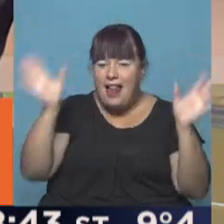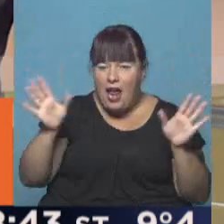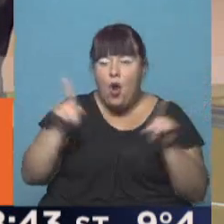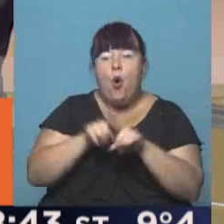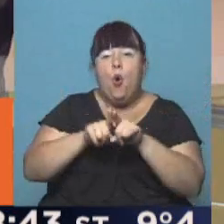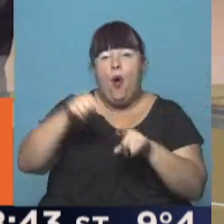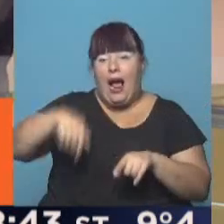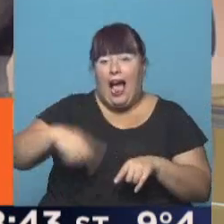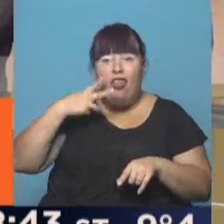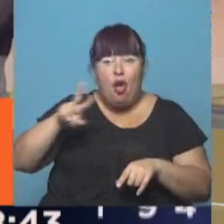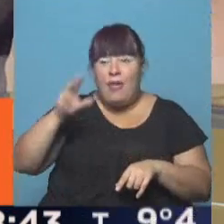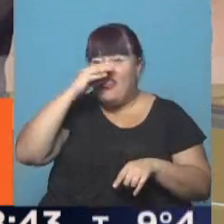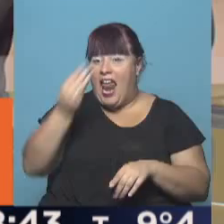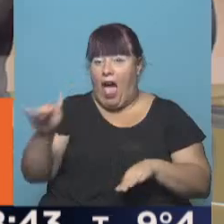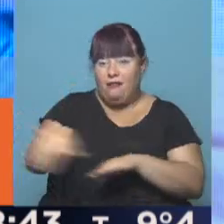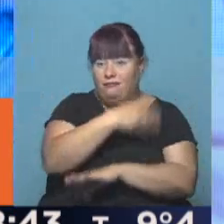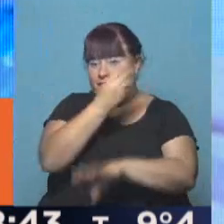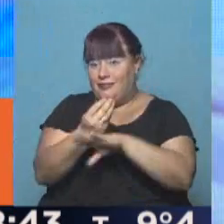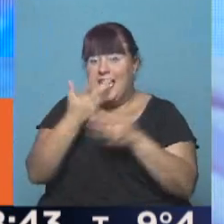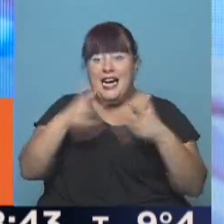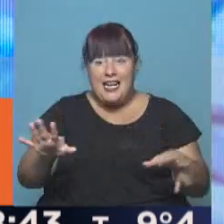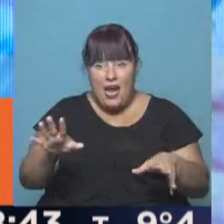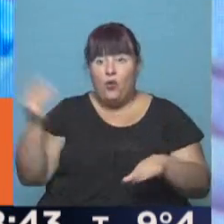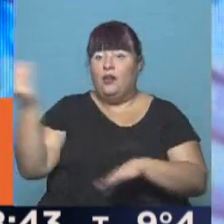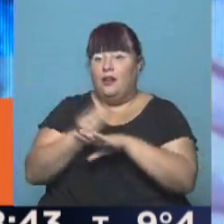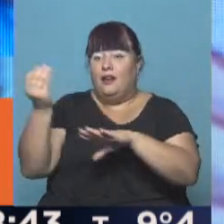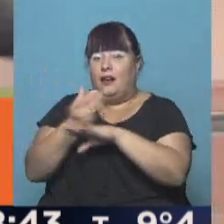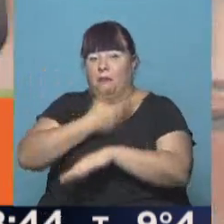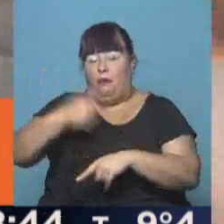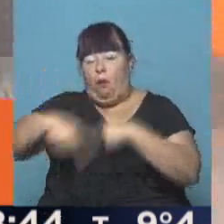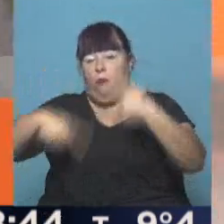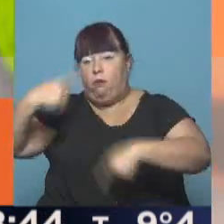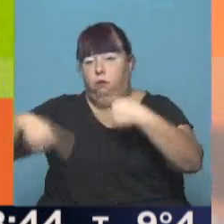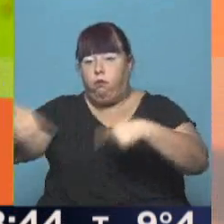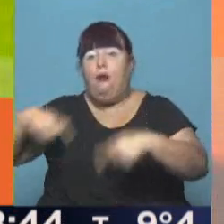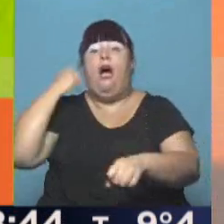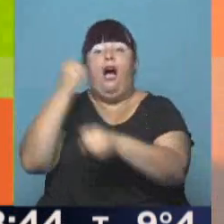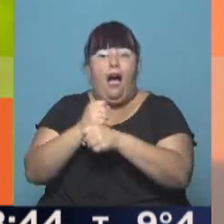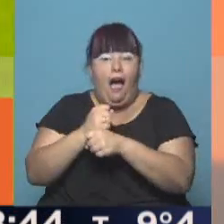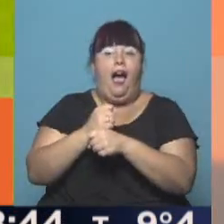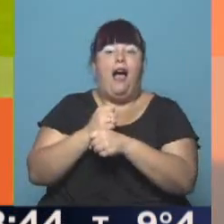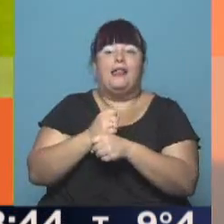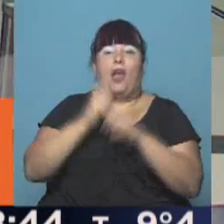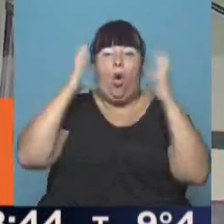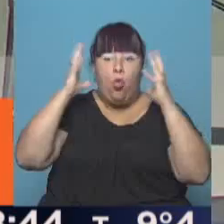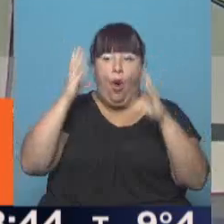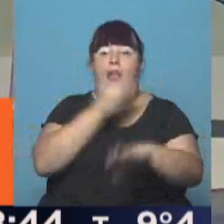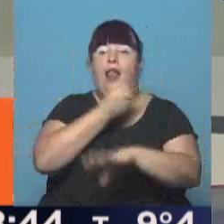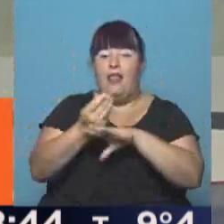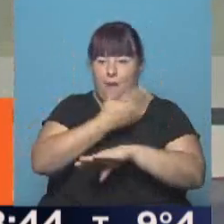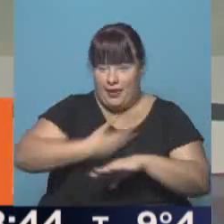que sucedió acá en el 2000 con Fernando de la Rúa, que renunció, vino una serie de presidentes, pero definitivamente Eduardo Duhalde fue